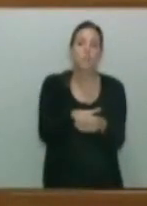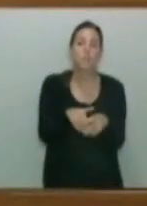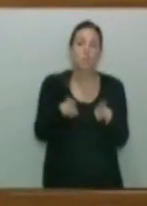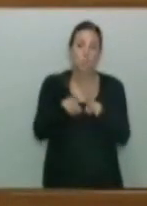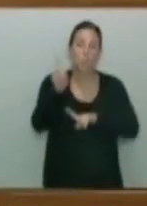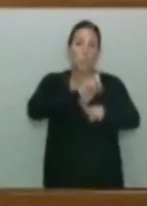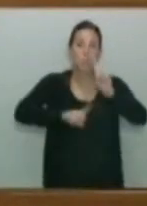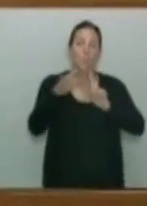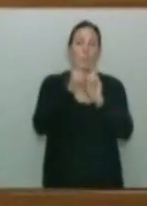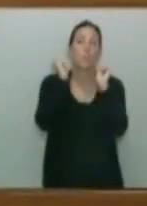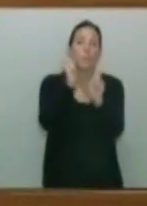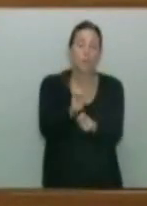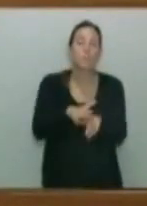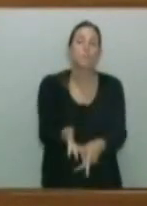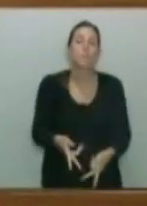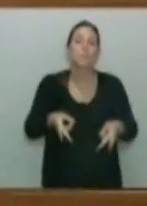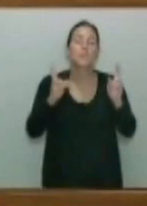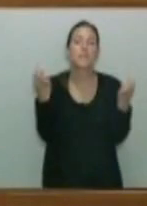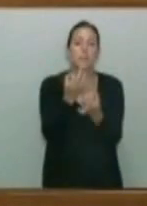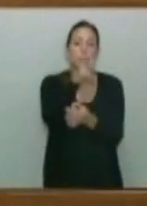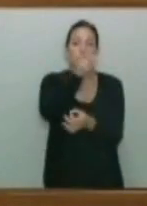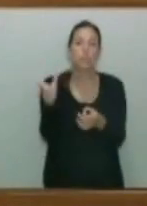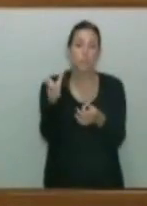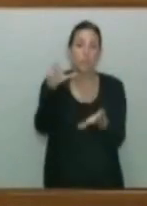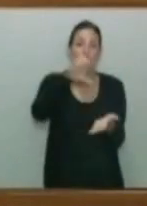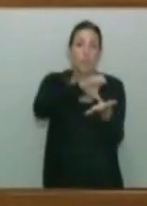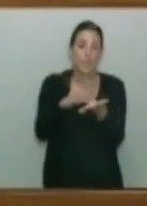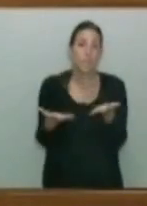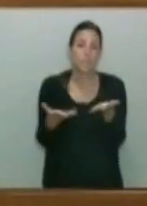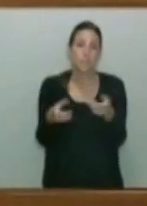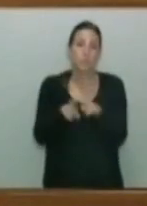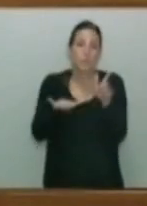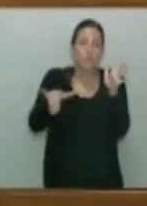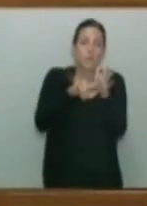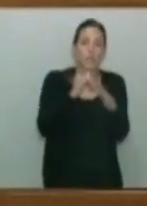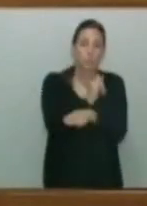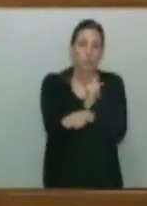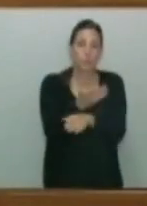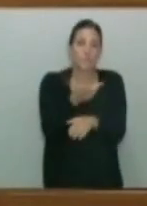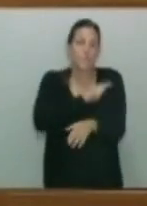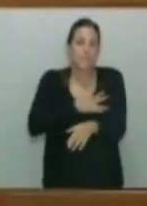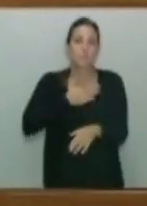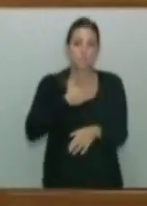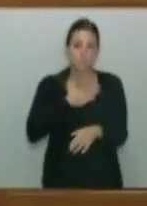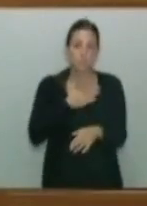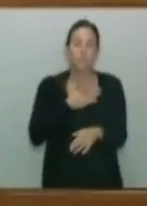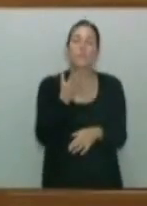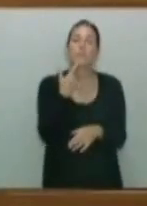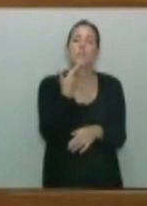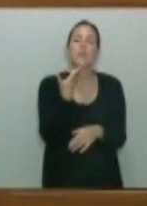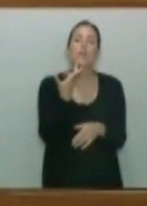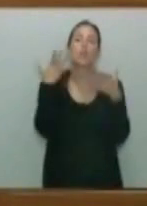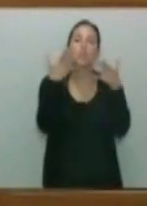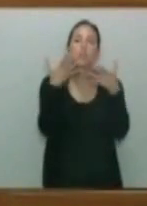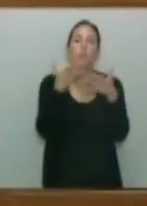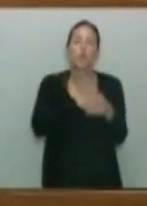abismo, para permitir que los ciudadanos se acerquen a las instituciones y las sientan como propias. Miren, lo decía el propio Consejo de Estado en su